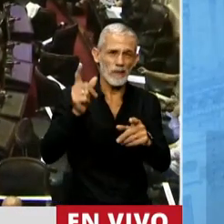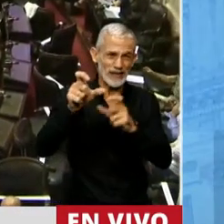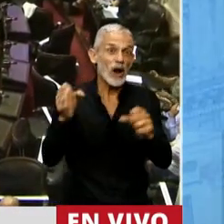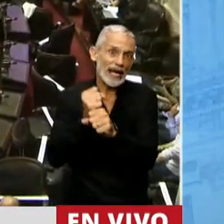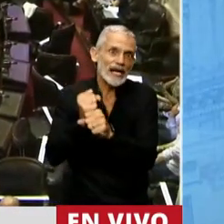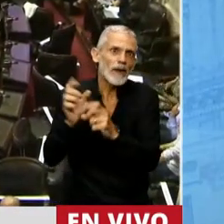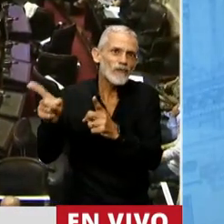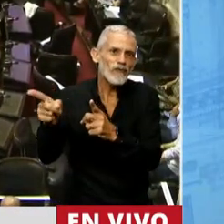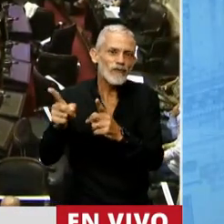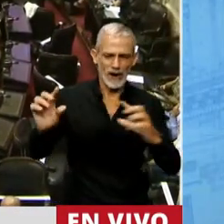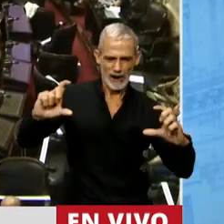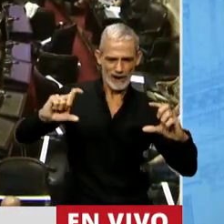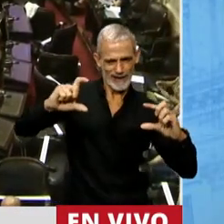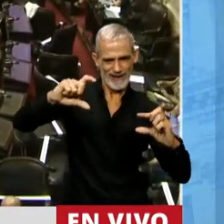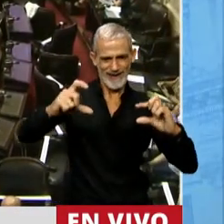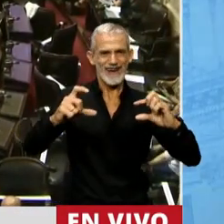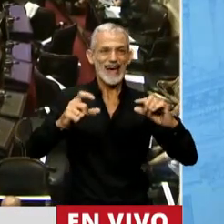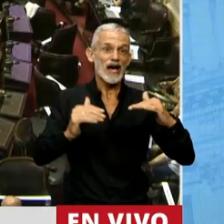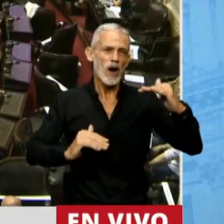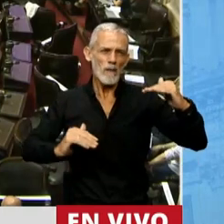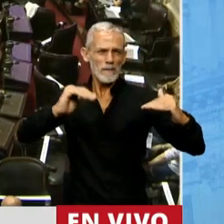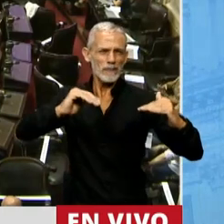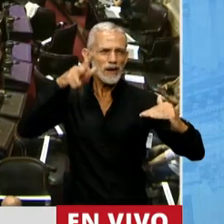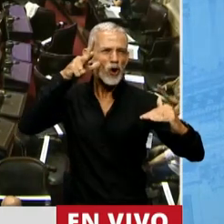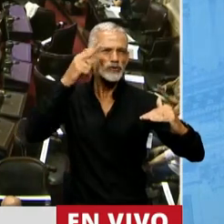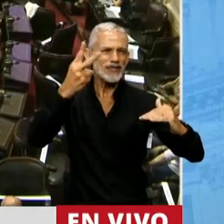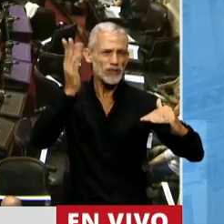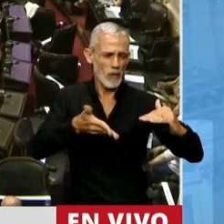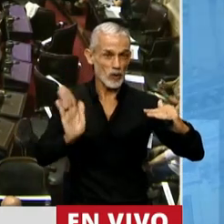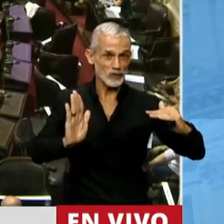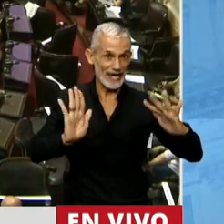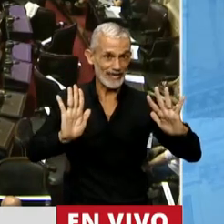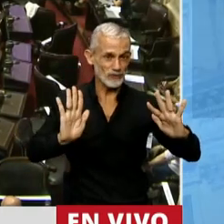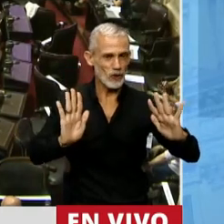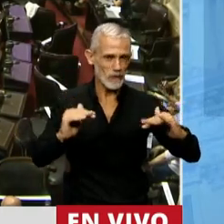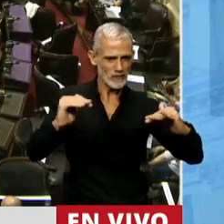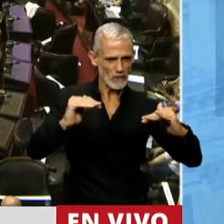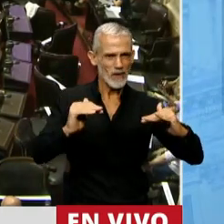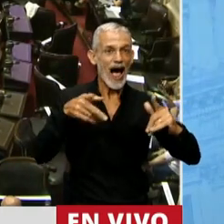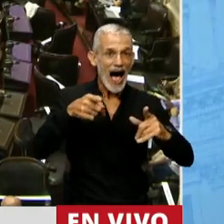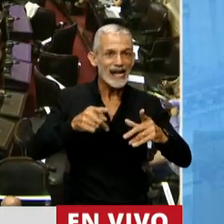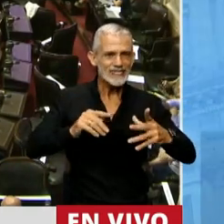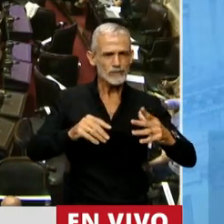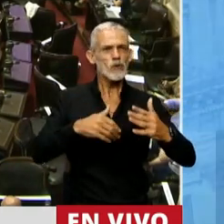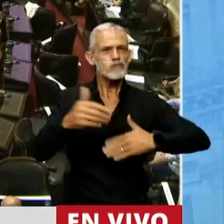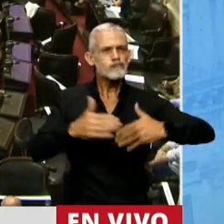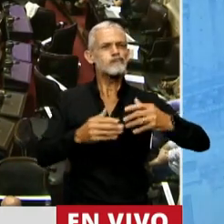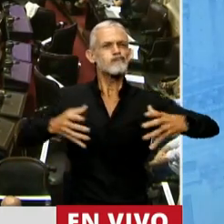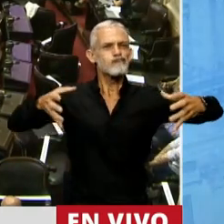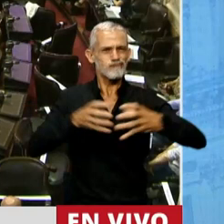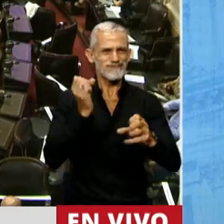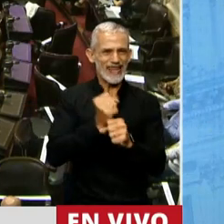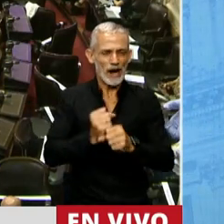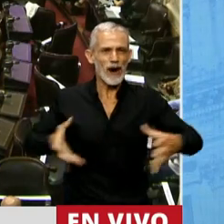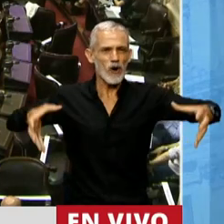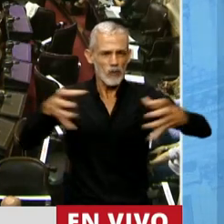activos, que nos acercó más al 82%. Esas fueron las consecuencias del edificio que hoy se está